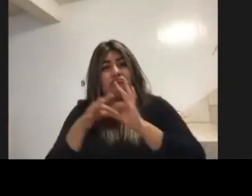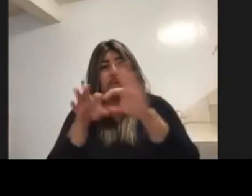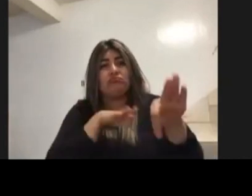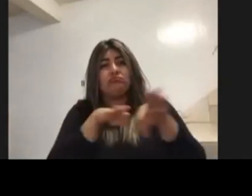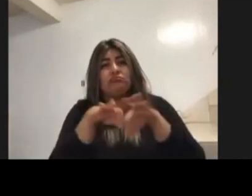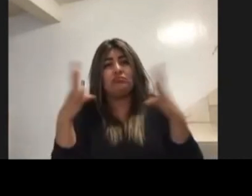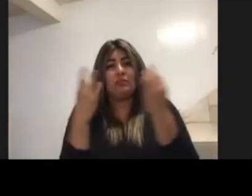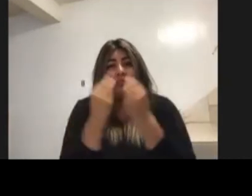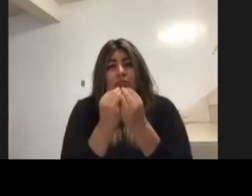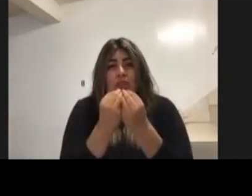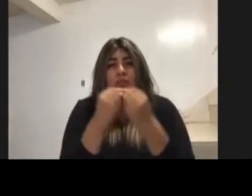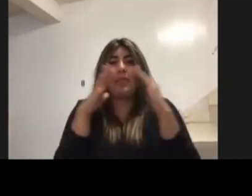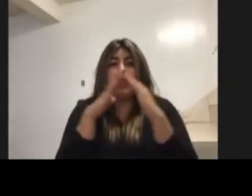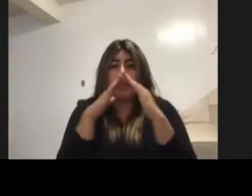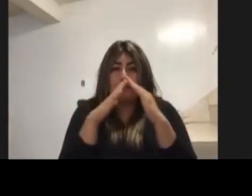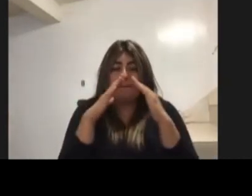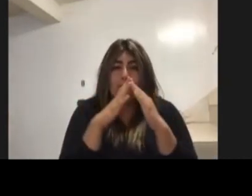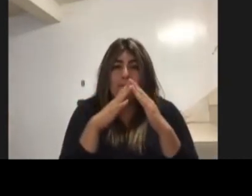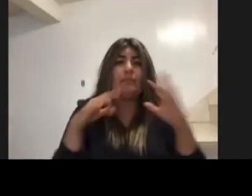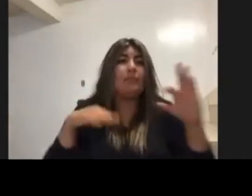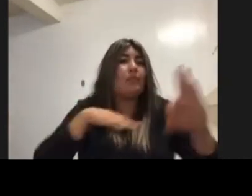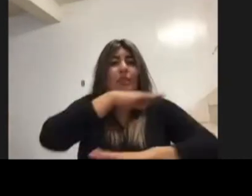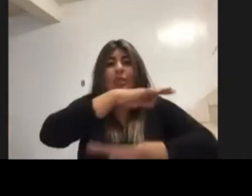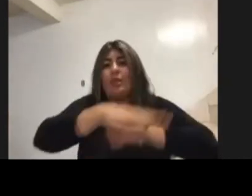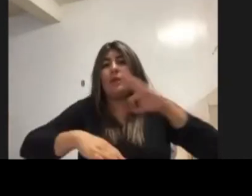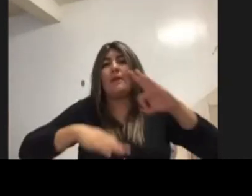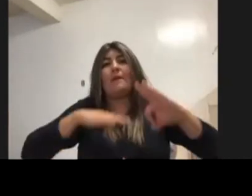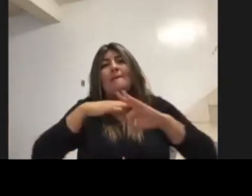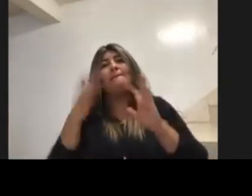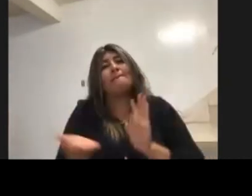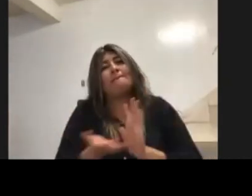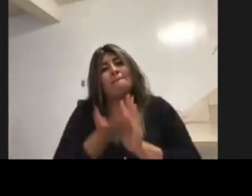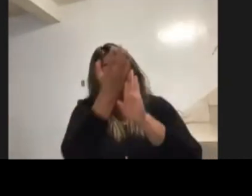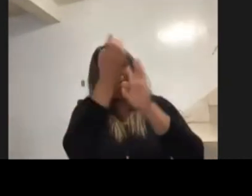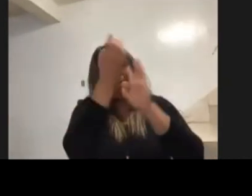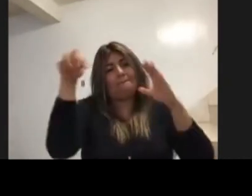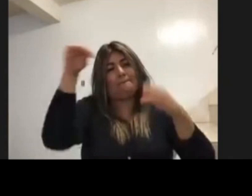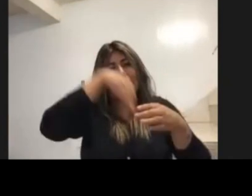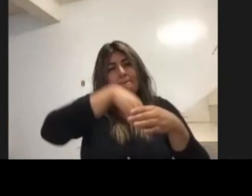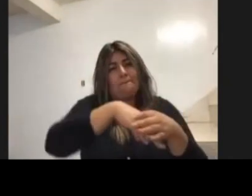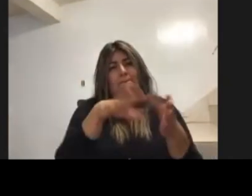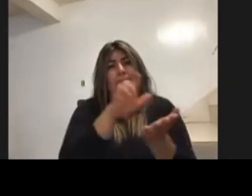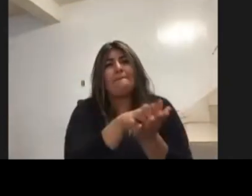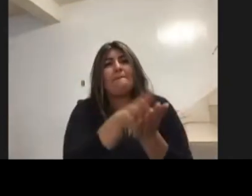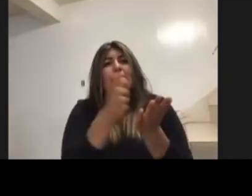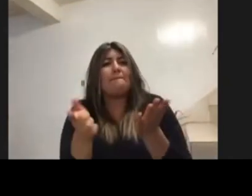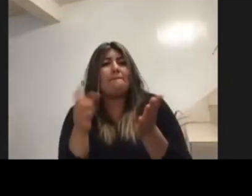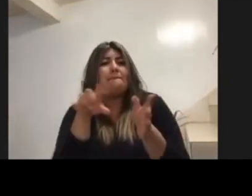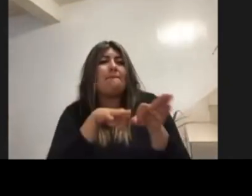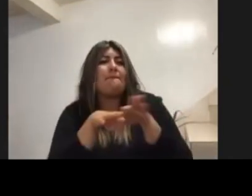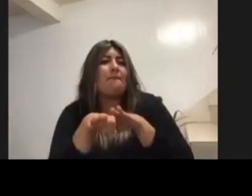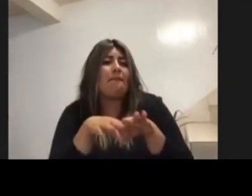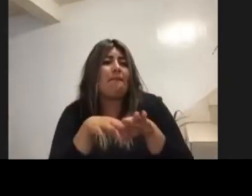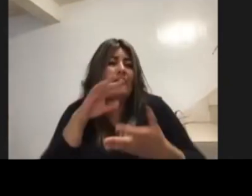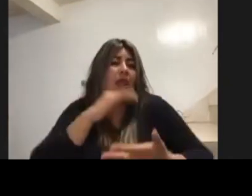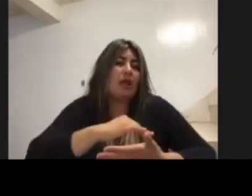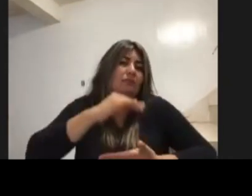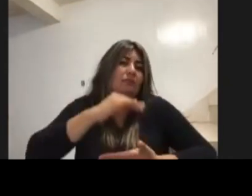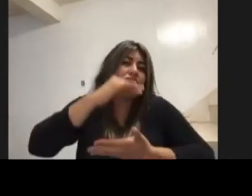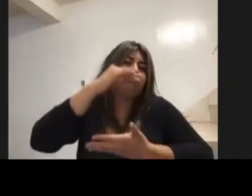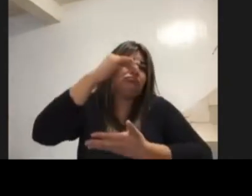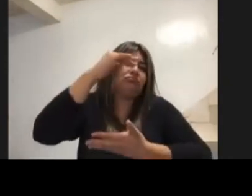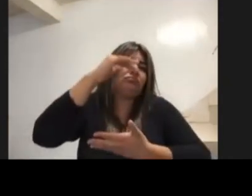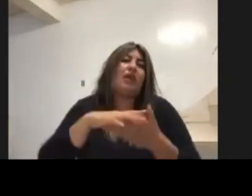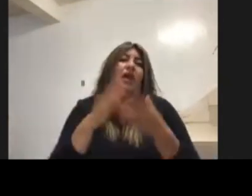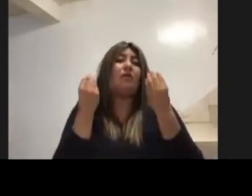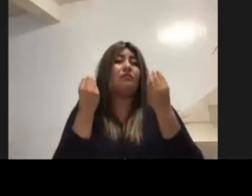recibiendo. Y todo esto ir formando la carpeta de experiencias. La carpeta de experiencias va a ser la mayor riqueza